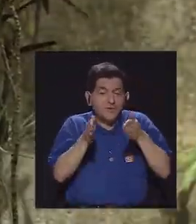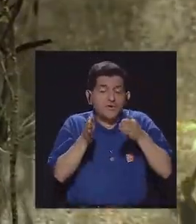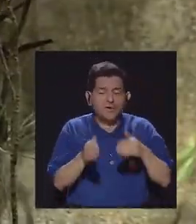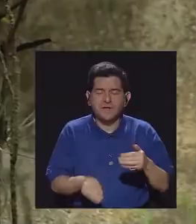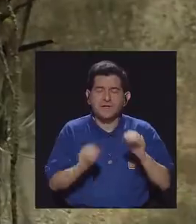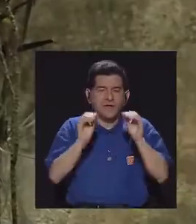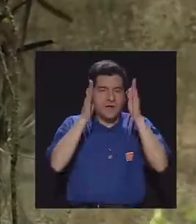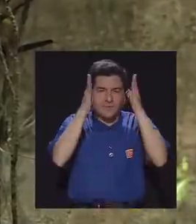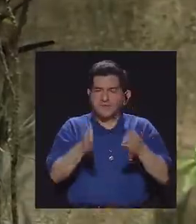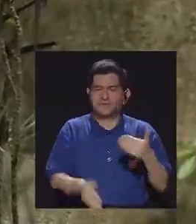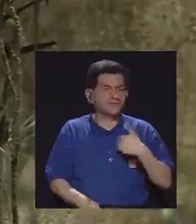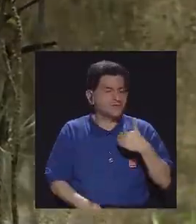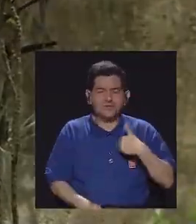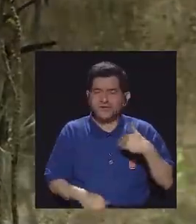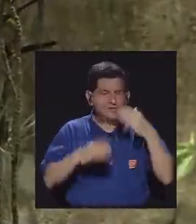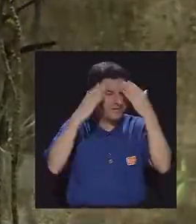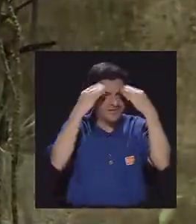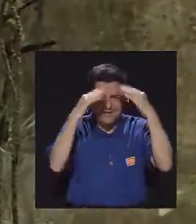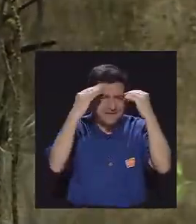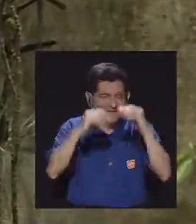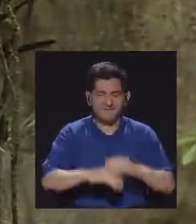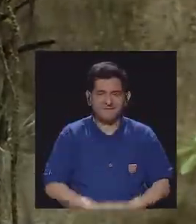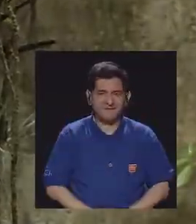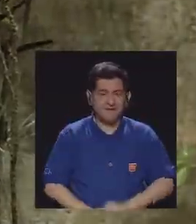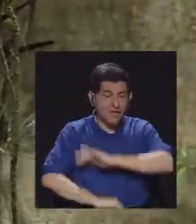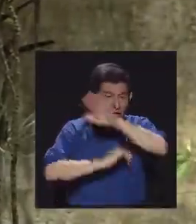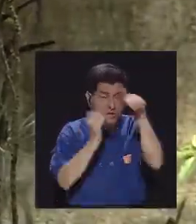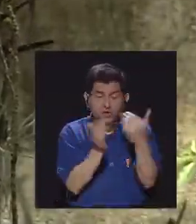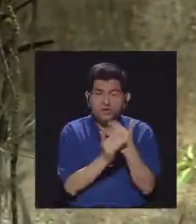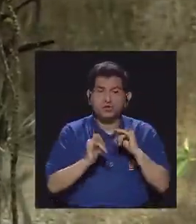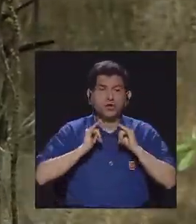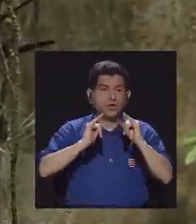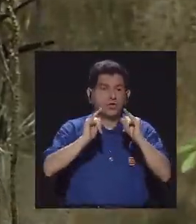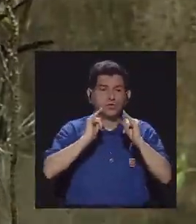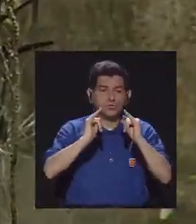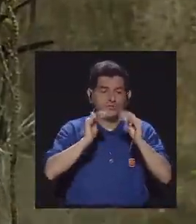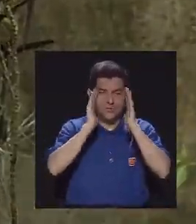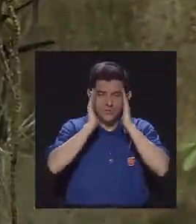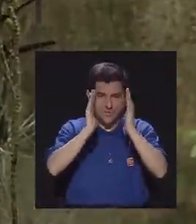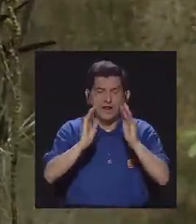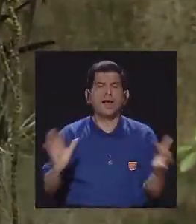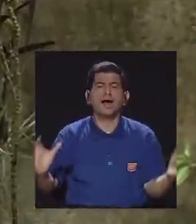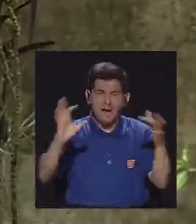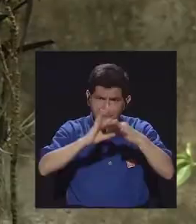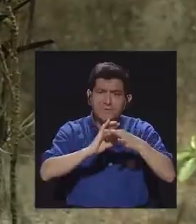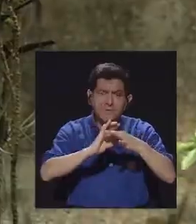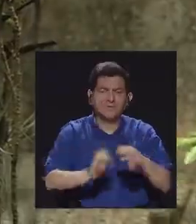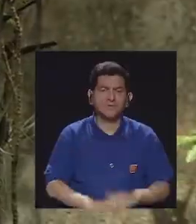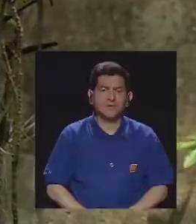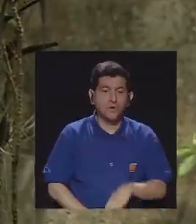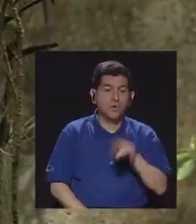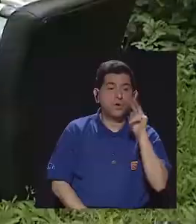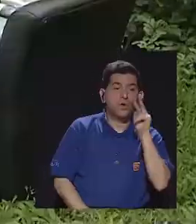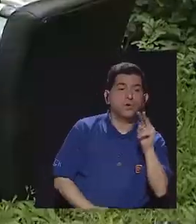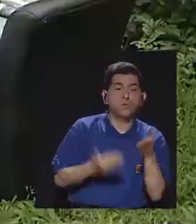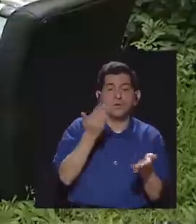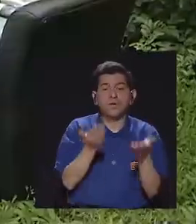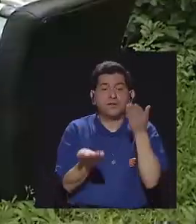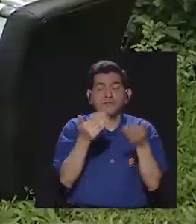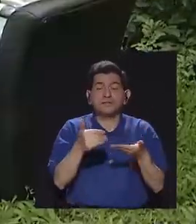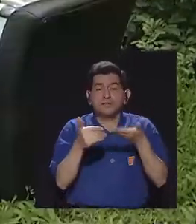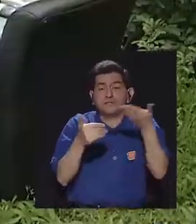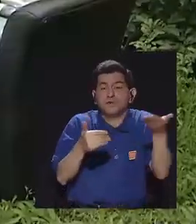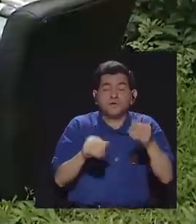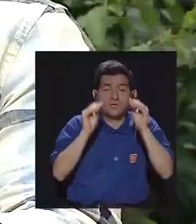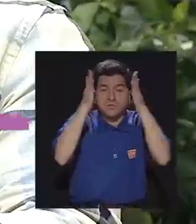tiene el profesor. Entonces todos tienen que estar como en la misma sintonía. Está articulado. Uh-huh. O ven cosas que los profesores